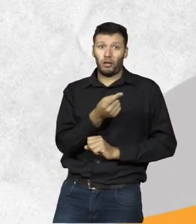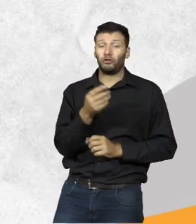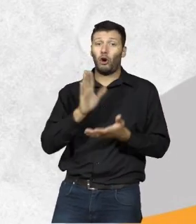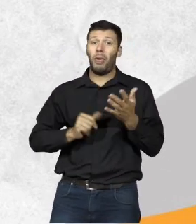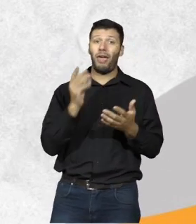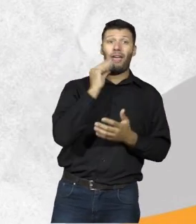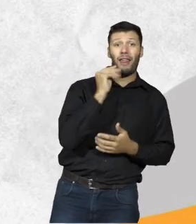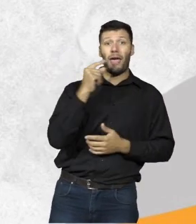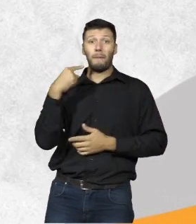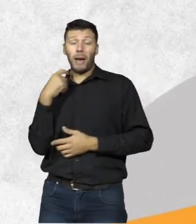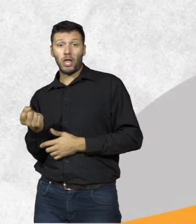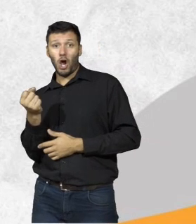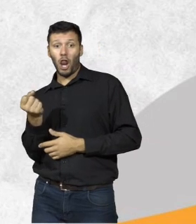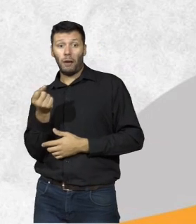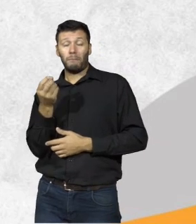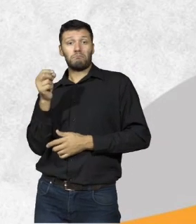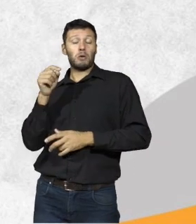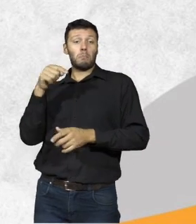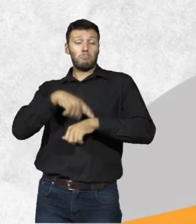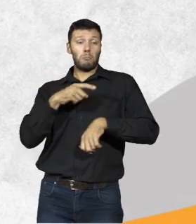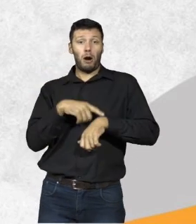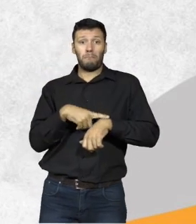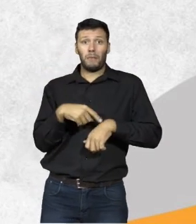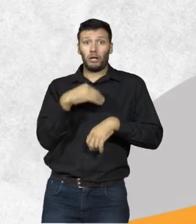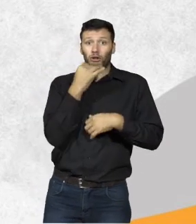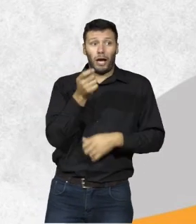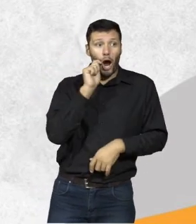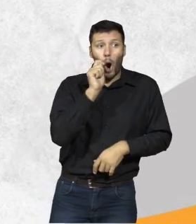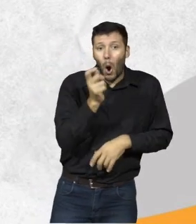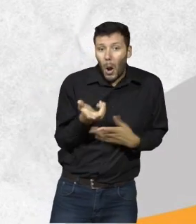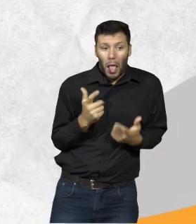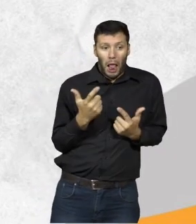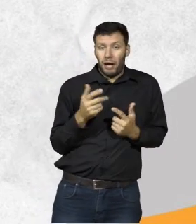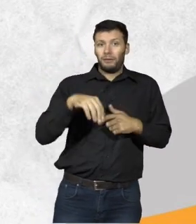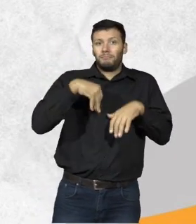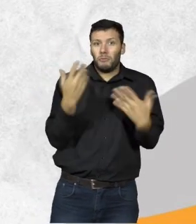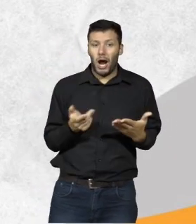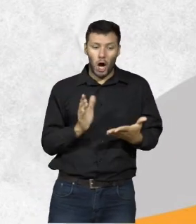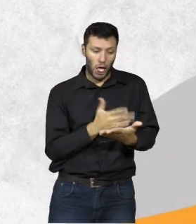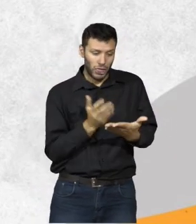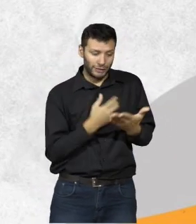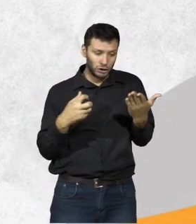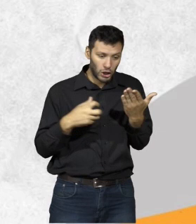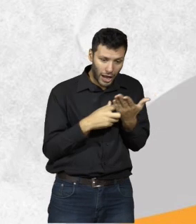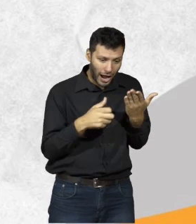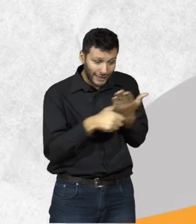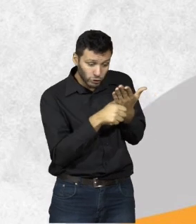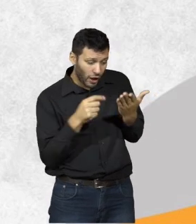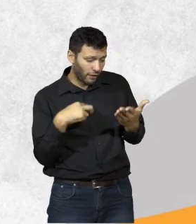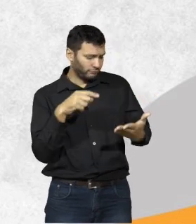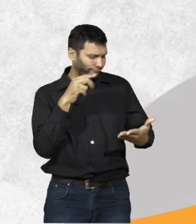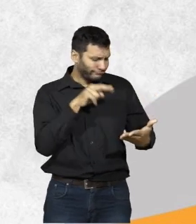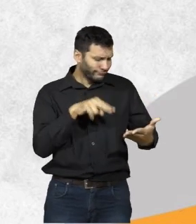español y buscó, en ese momento no tenía Google, así que buscó en un diccionario y decía